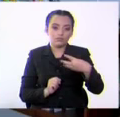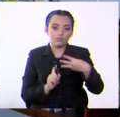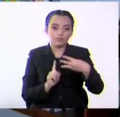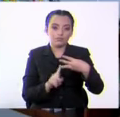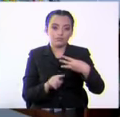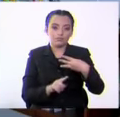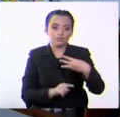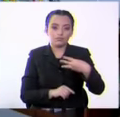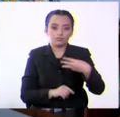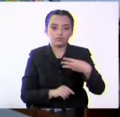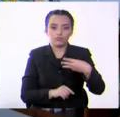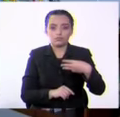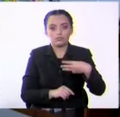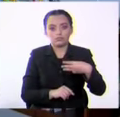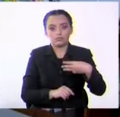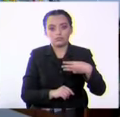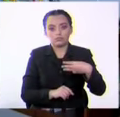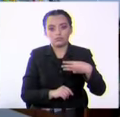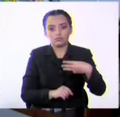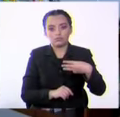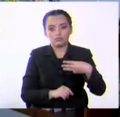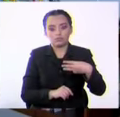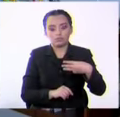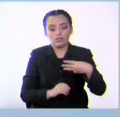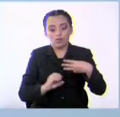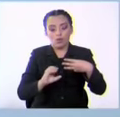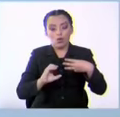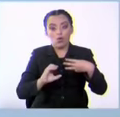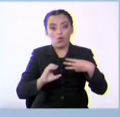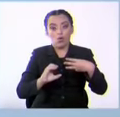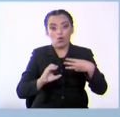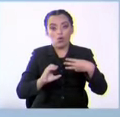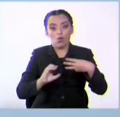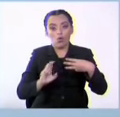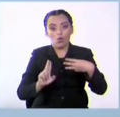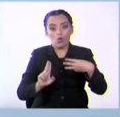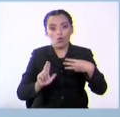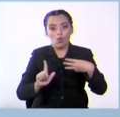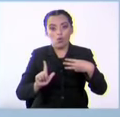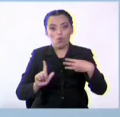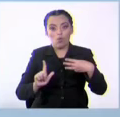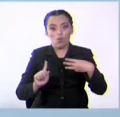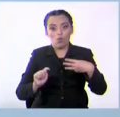tenemos los que son de tipo cultural